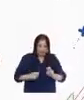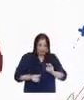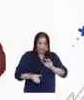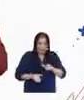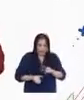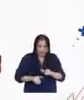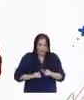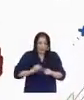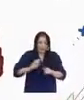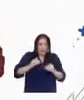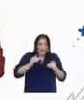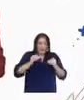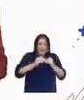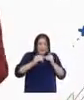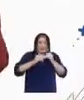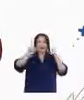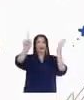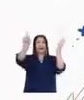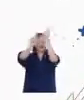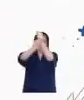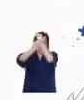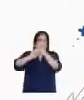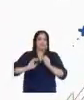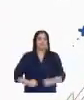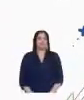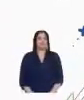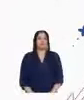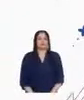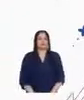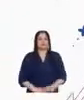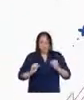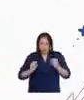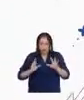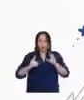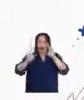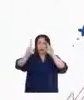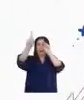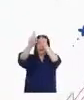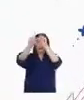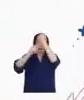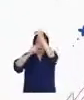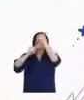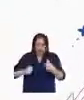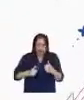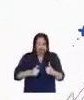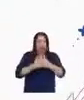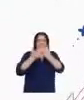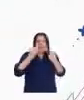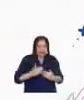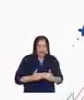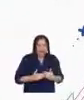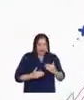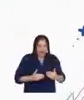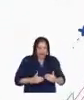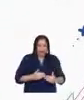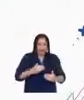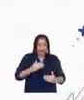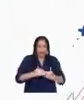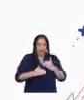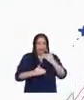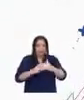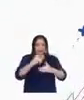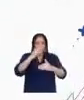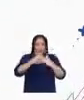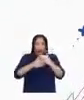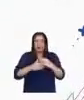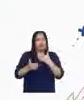paso más cerca de la meta. Coloca cuáles son esos peldaños, cuáles son esas acciones que debes tomar,